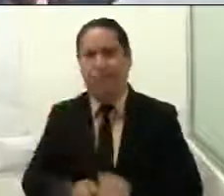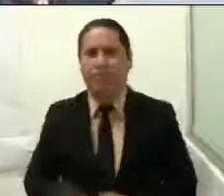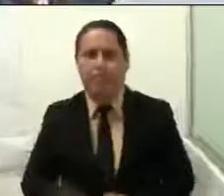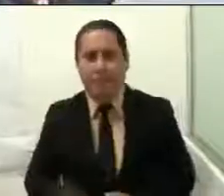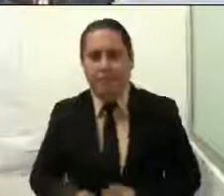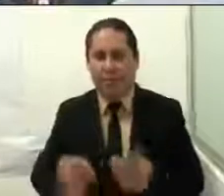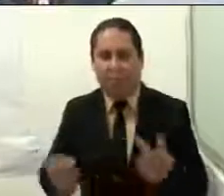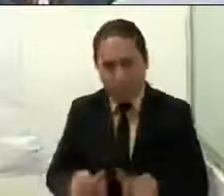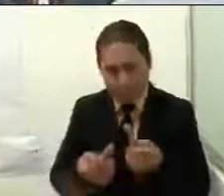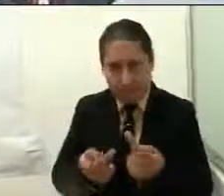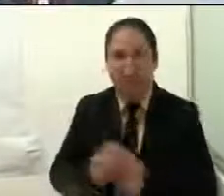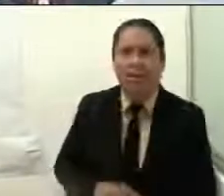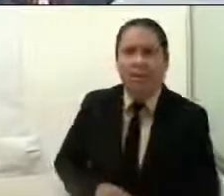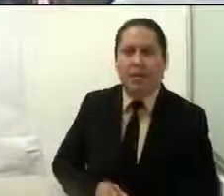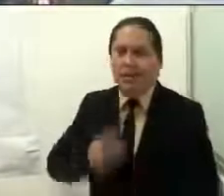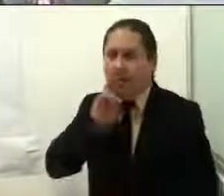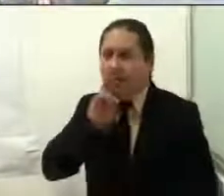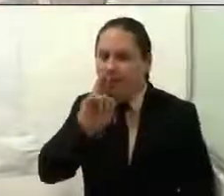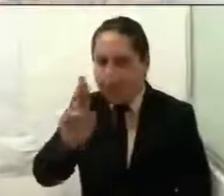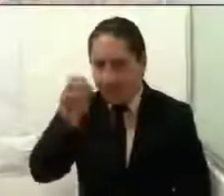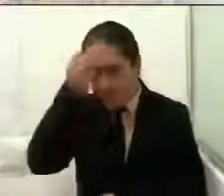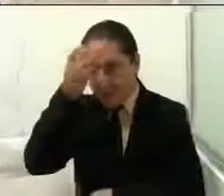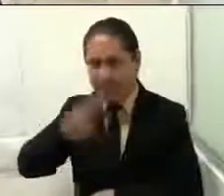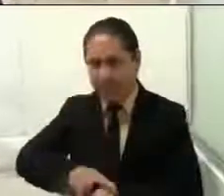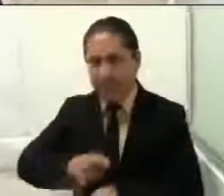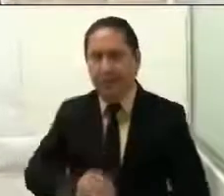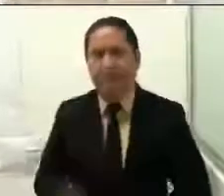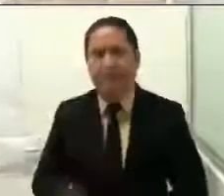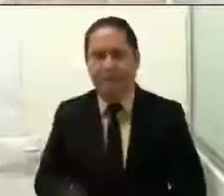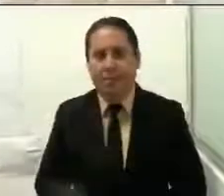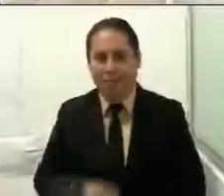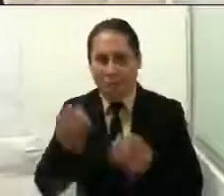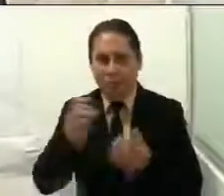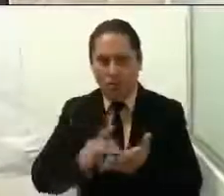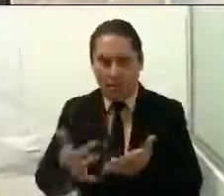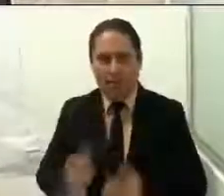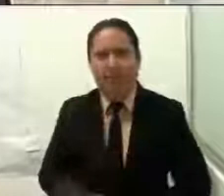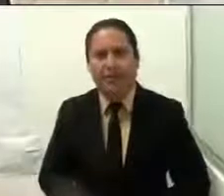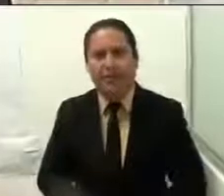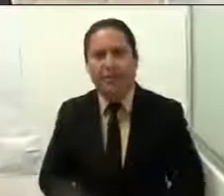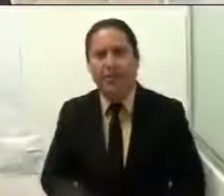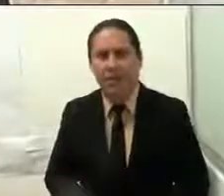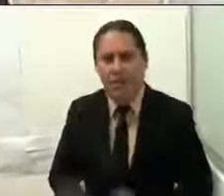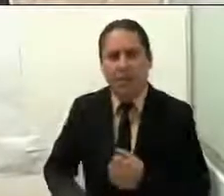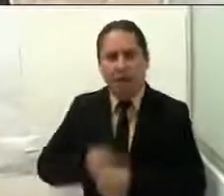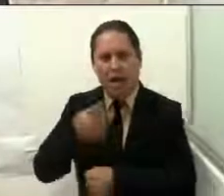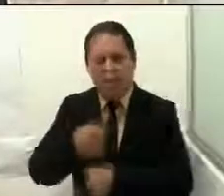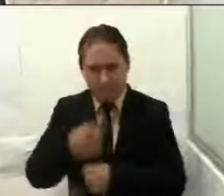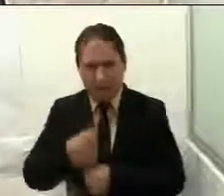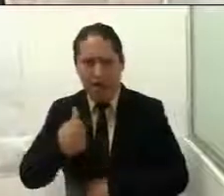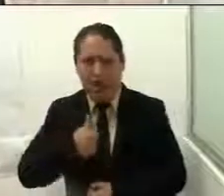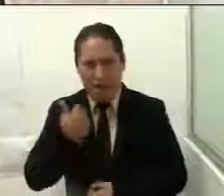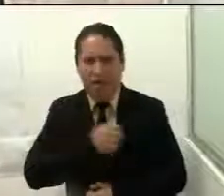secretario del campo muchas gracias este diputado primeramente quiero aprovechar para